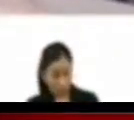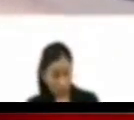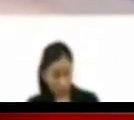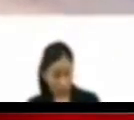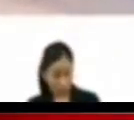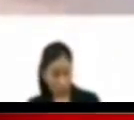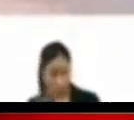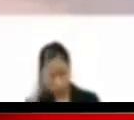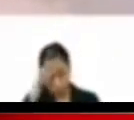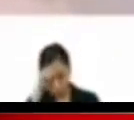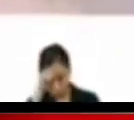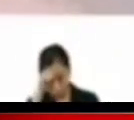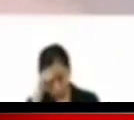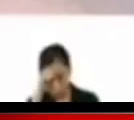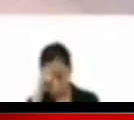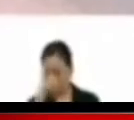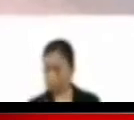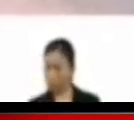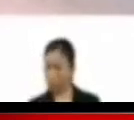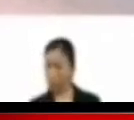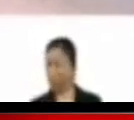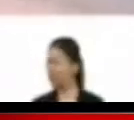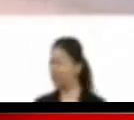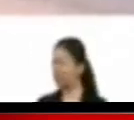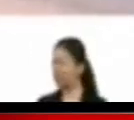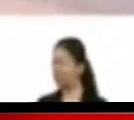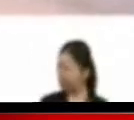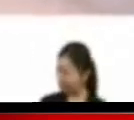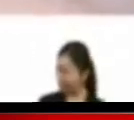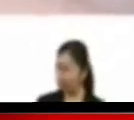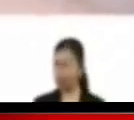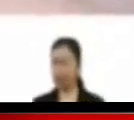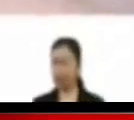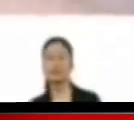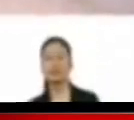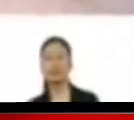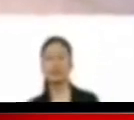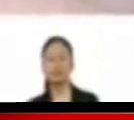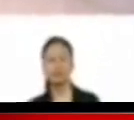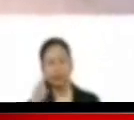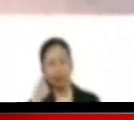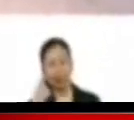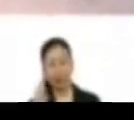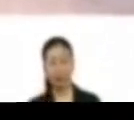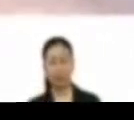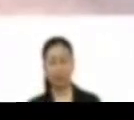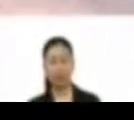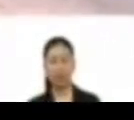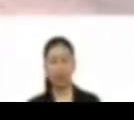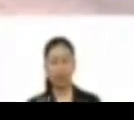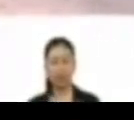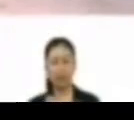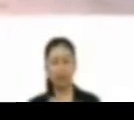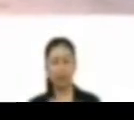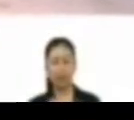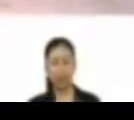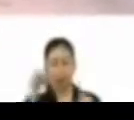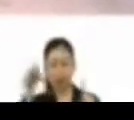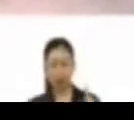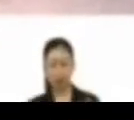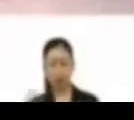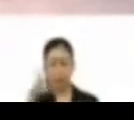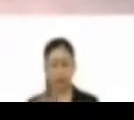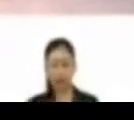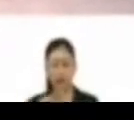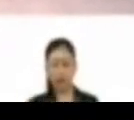¿Qué les parece que durante años el Instituto Nacional Electoral lo único que ha